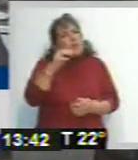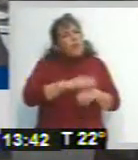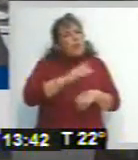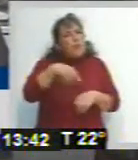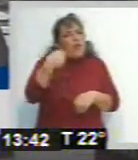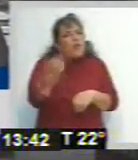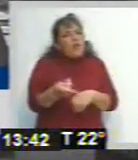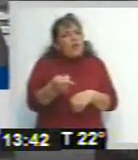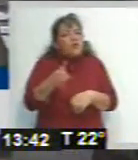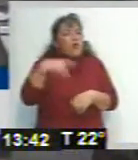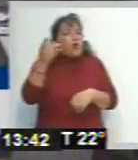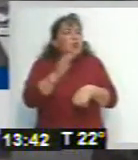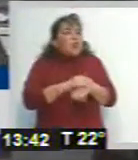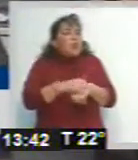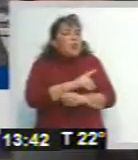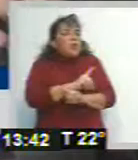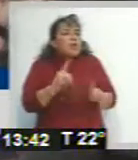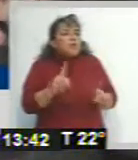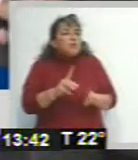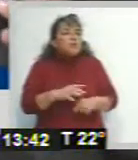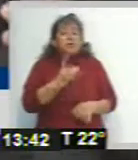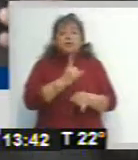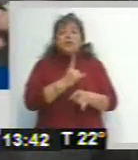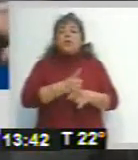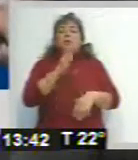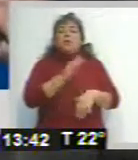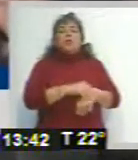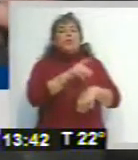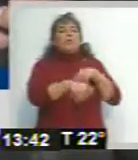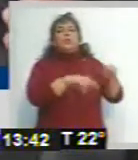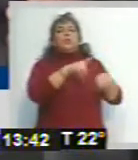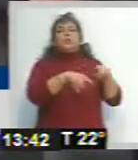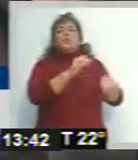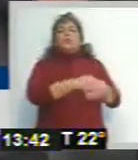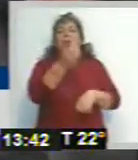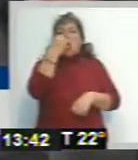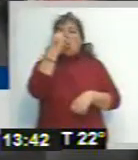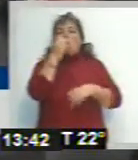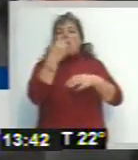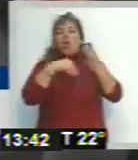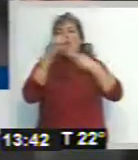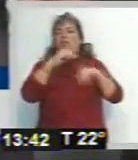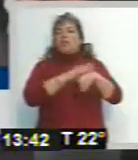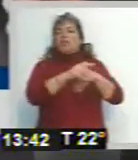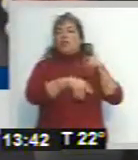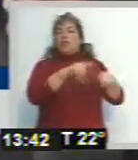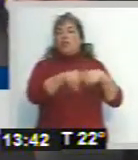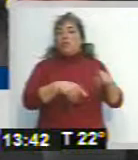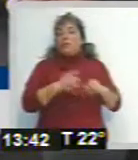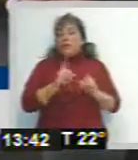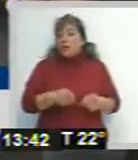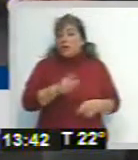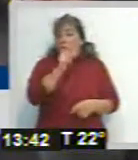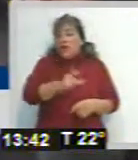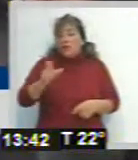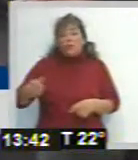que no es cuidadosa con las cosas. Siempre nos echan la culpa a nosotros de la comida, como tendrían que ver también la gente que viene